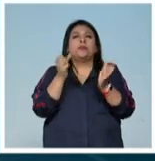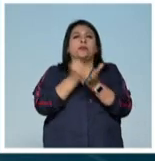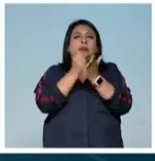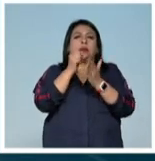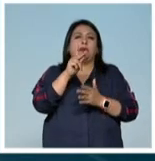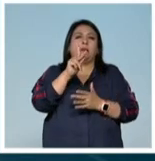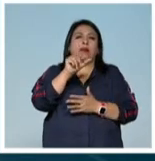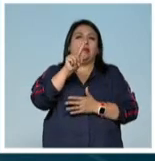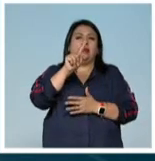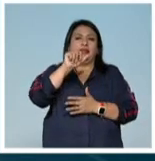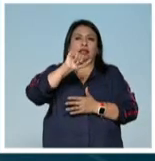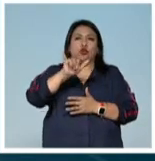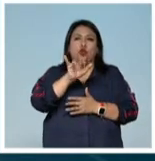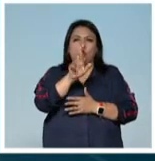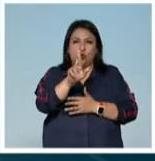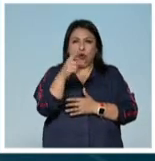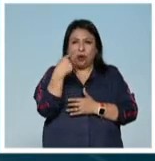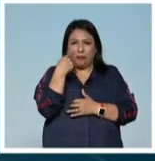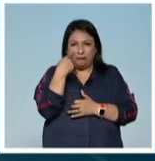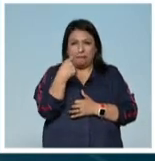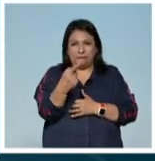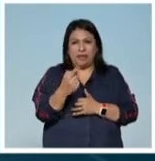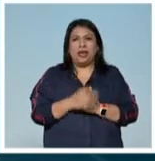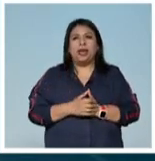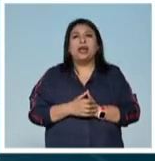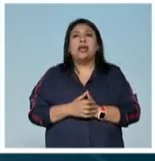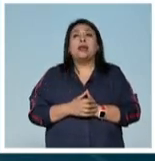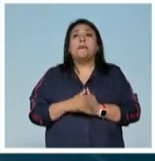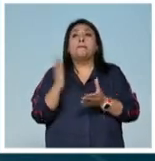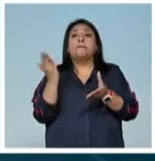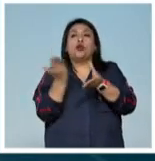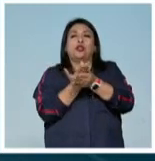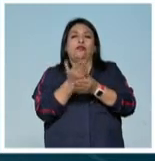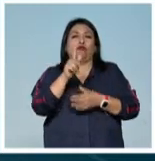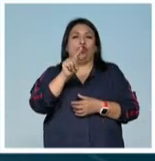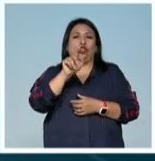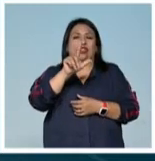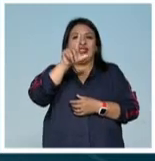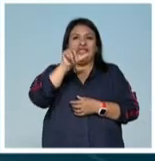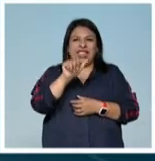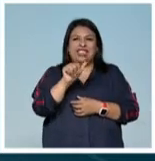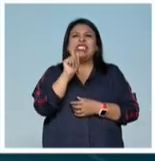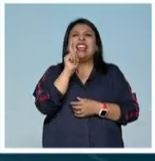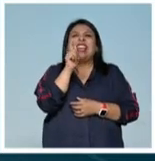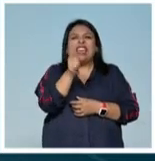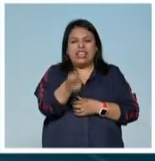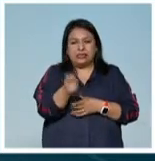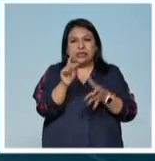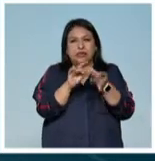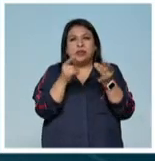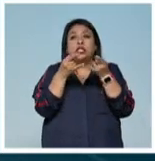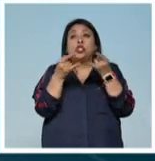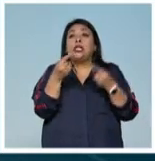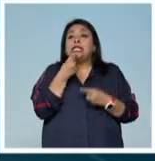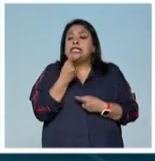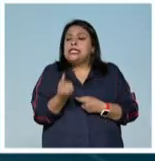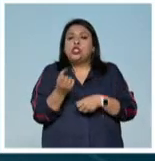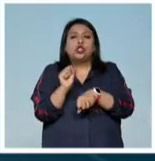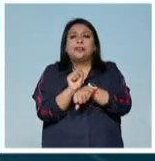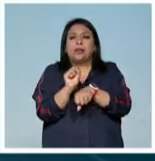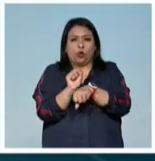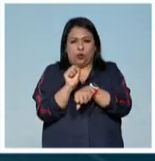Junior, que justamente, como ven, se llama El Portafolio de Tesla, y es la historia de unos niños de secundaria